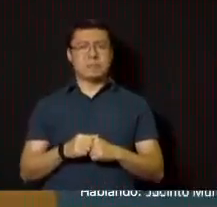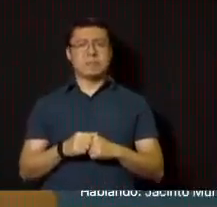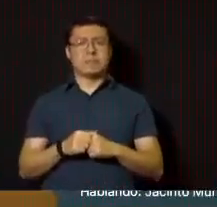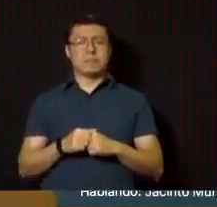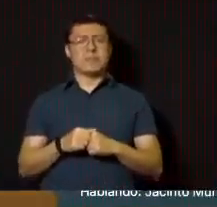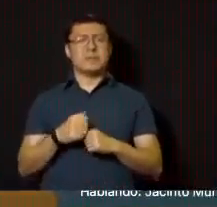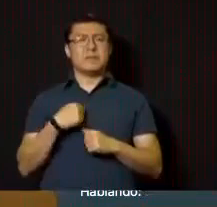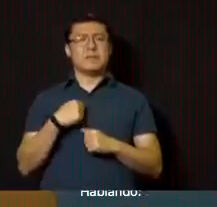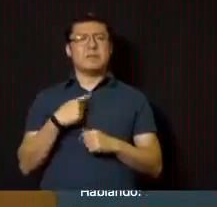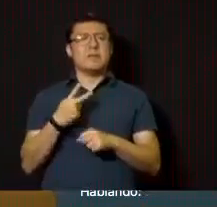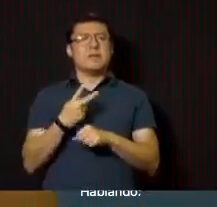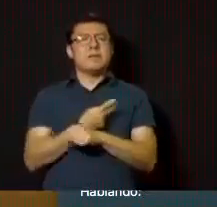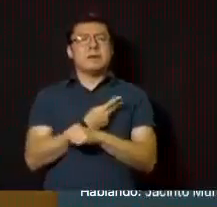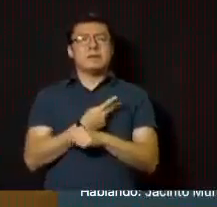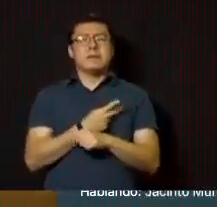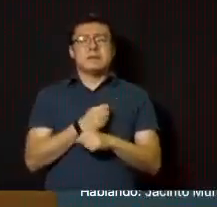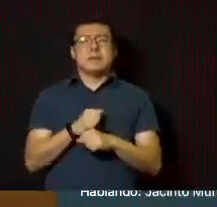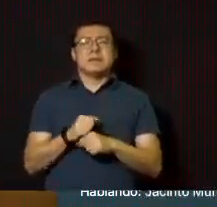fue,